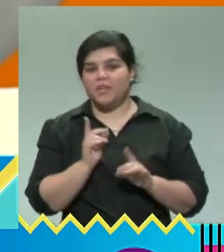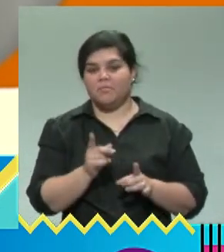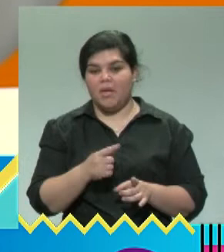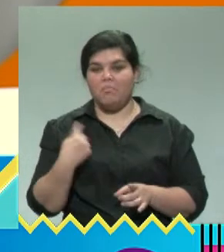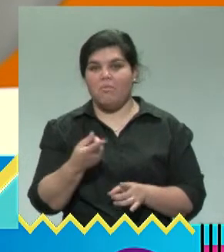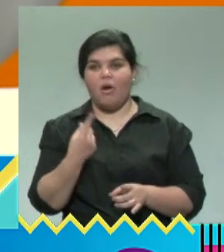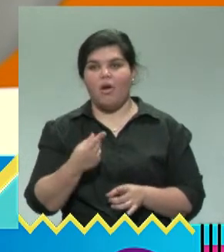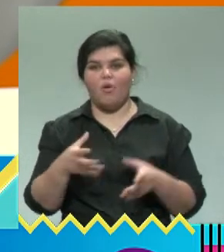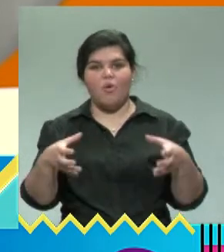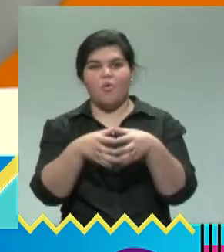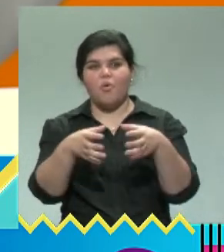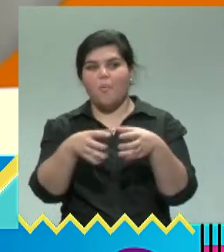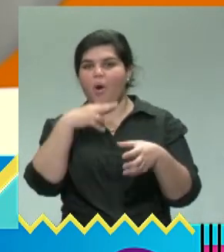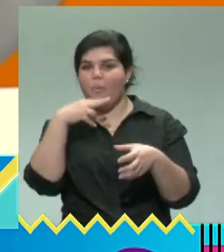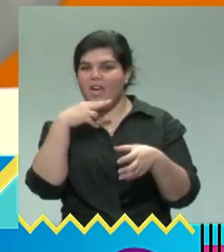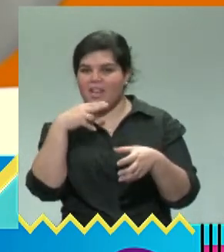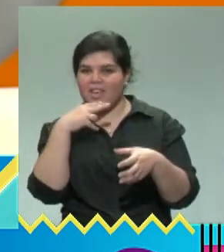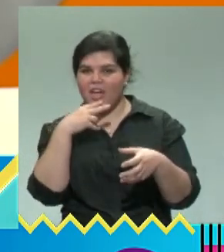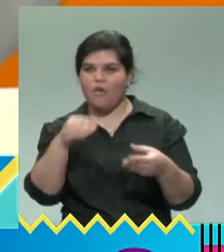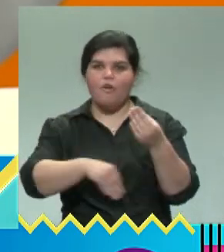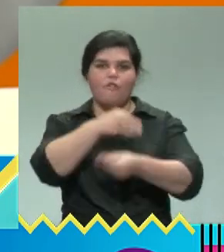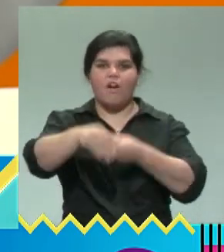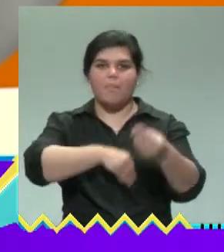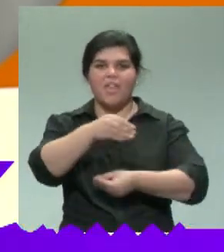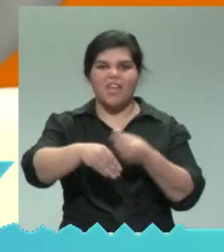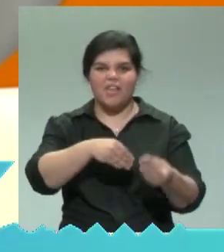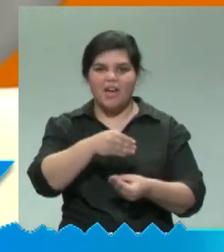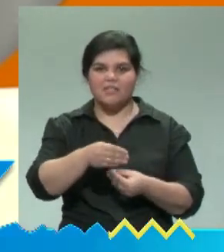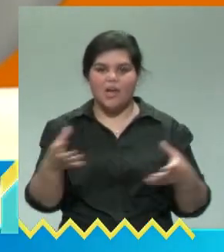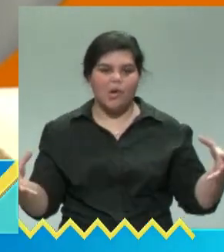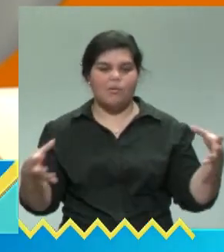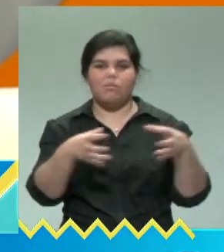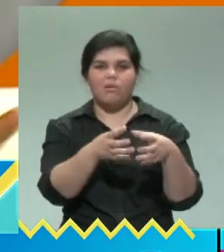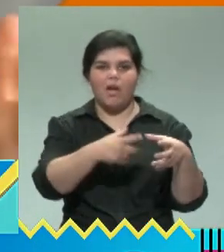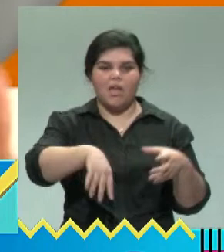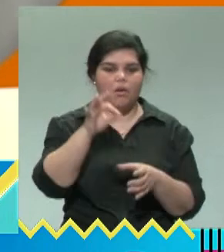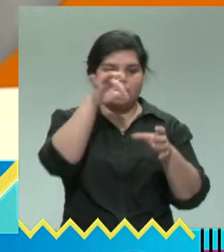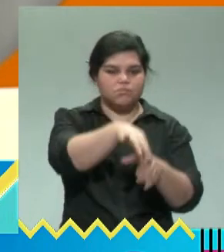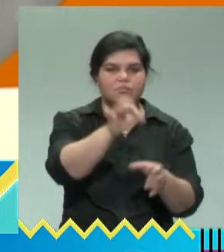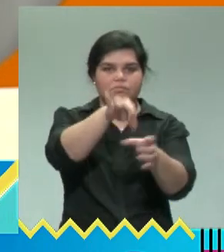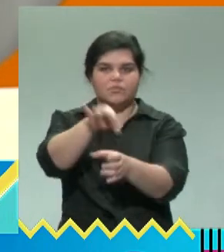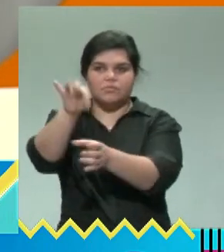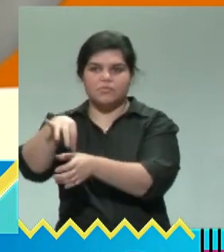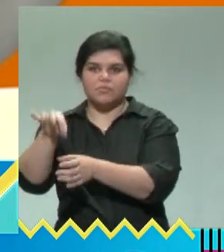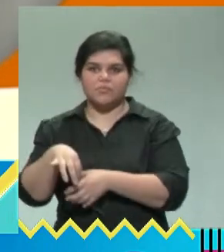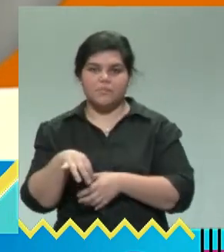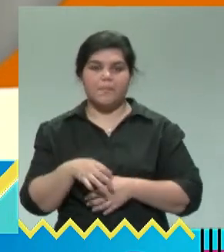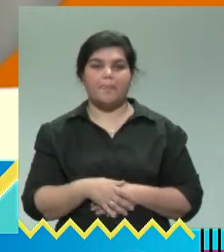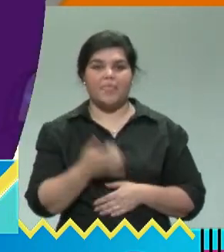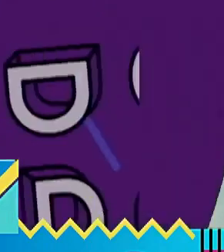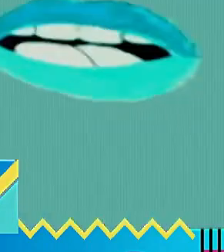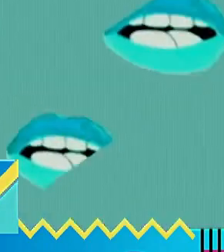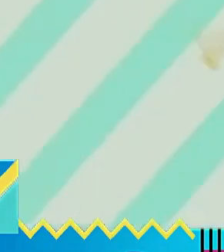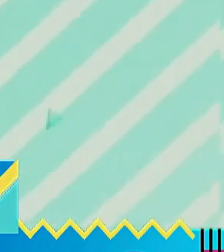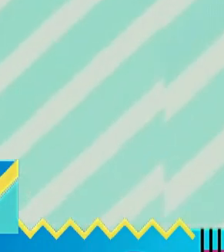verde, con familias y con plantines en la mano, forestando lugares planificados, por ejemplo,